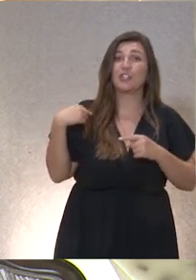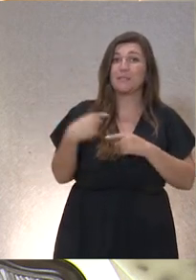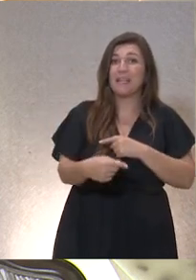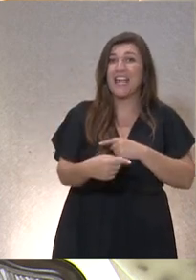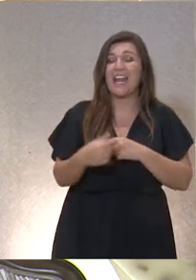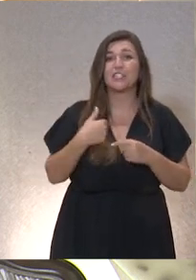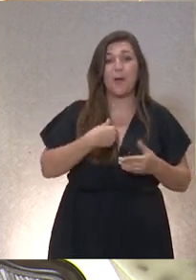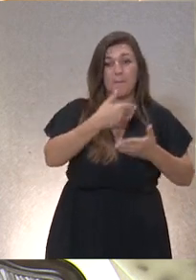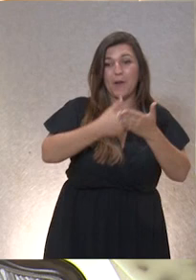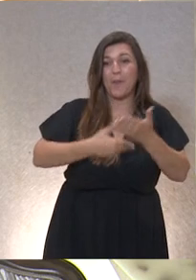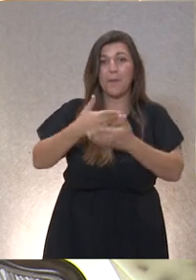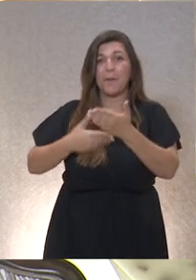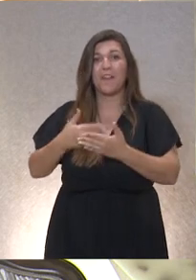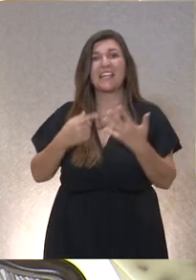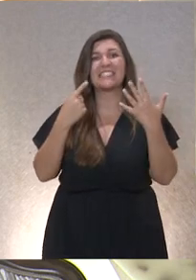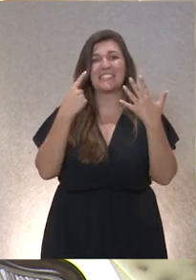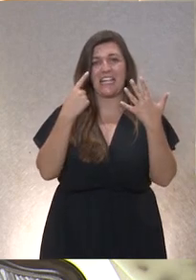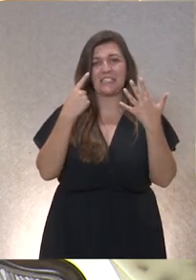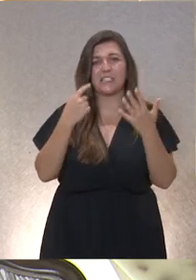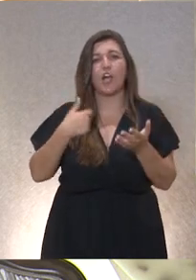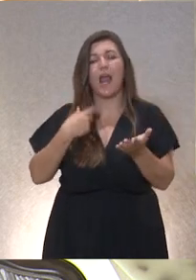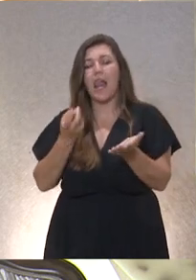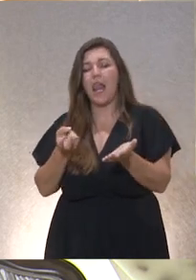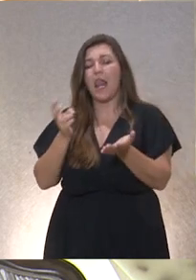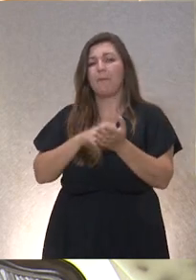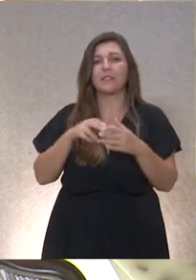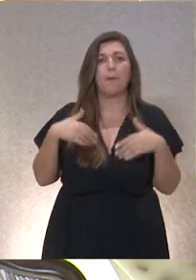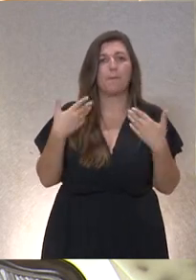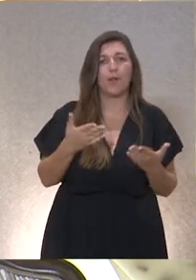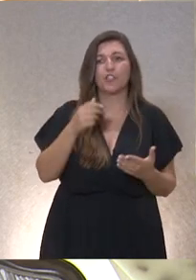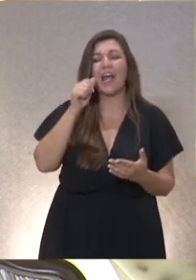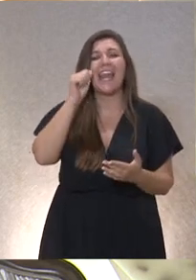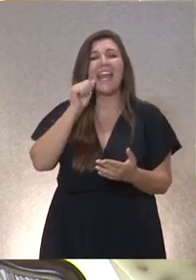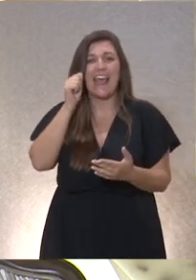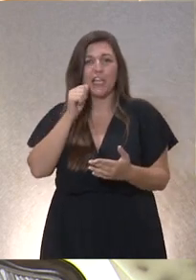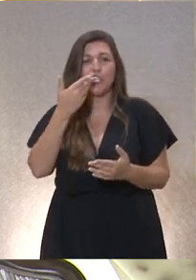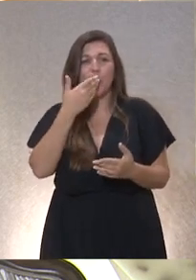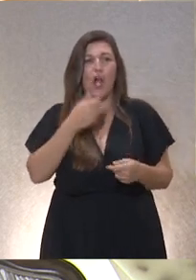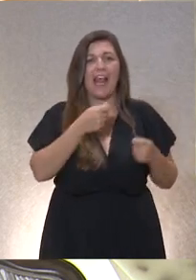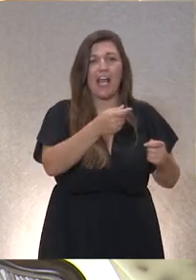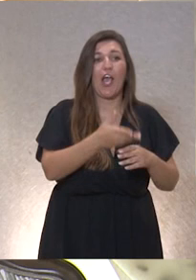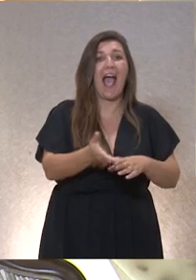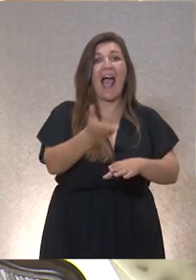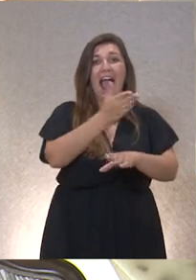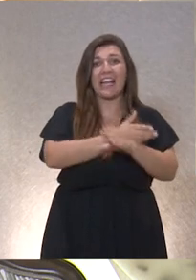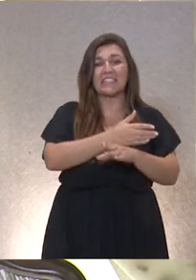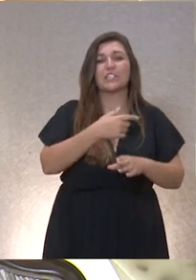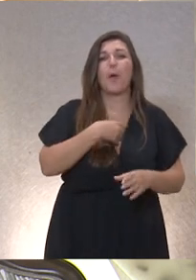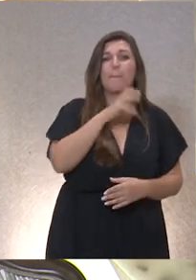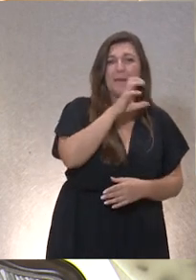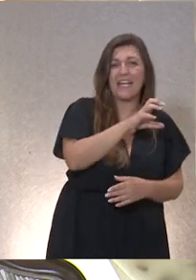periódicos me levanto muy pronto y antes de llevar a mis nietos al Cole trato de tener leído el país el